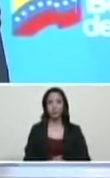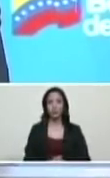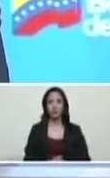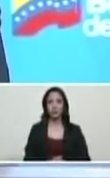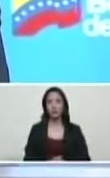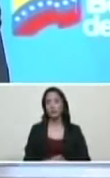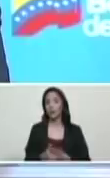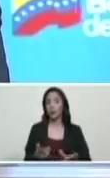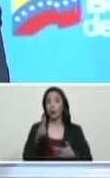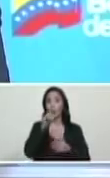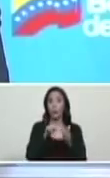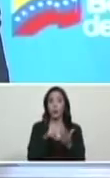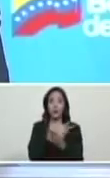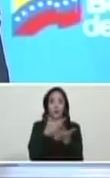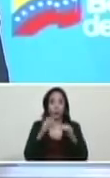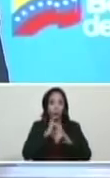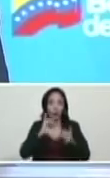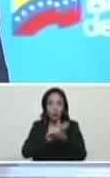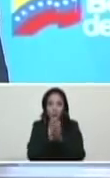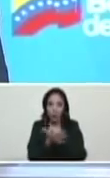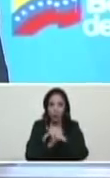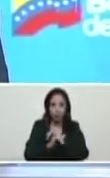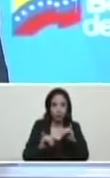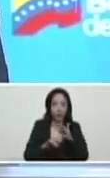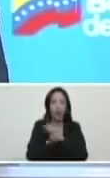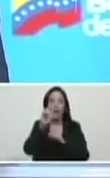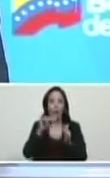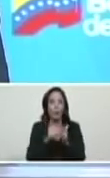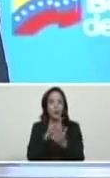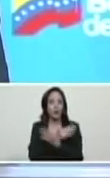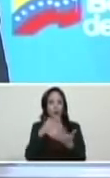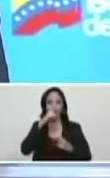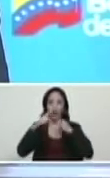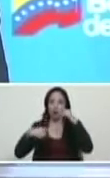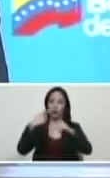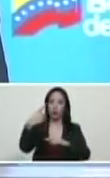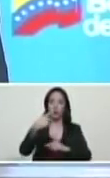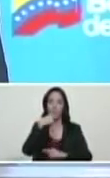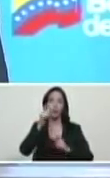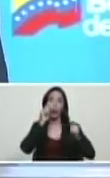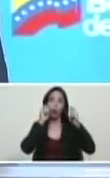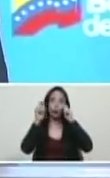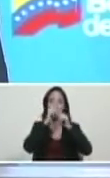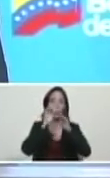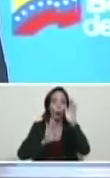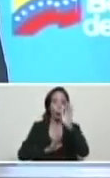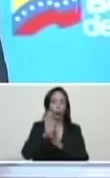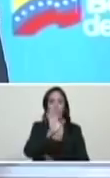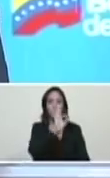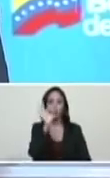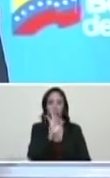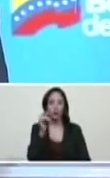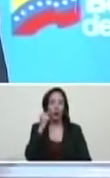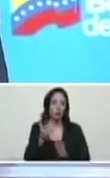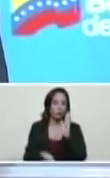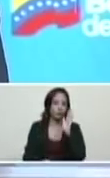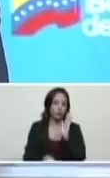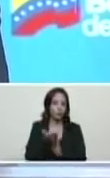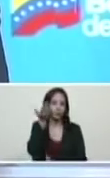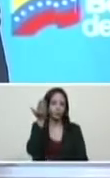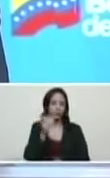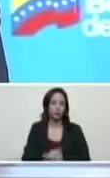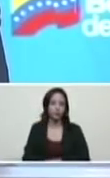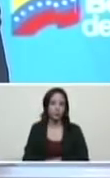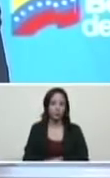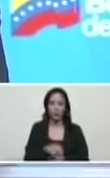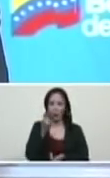despidiendo el 2018 y recibiendo el 2019, los flujos turísticos son elevados,